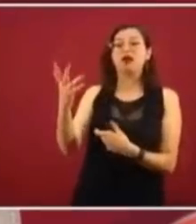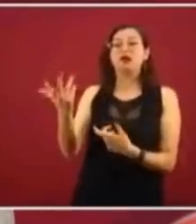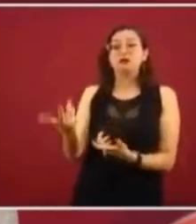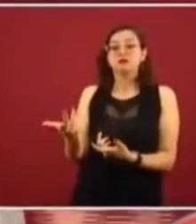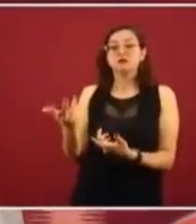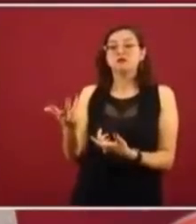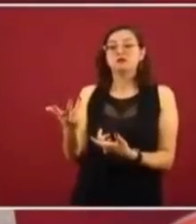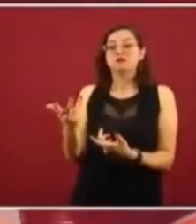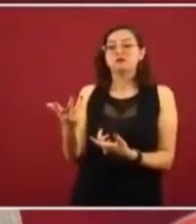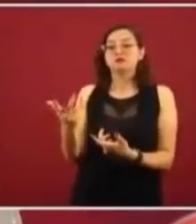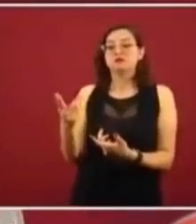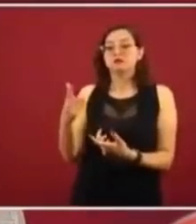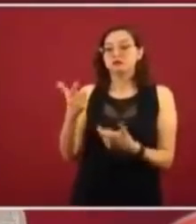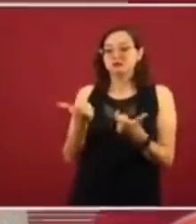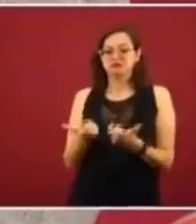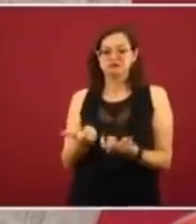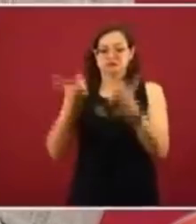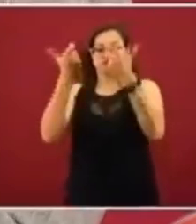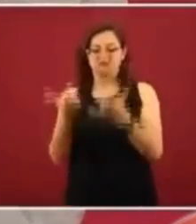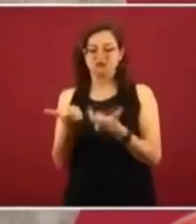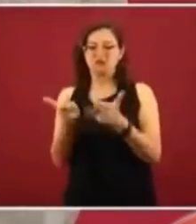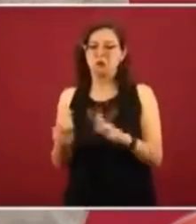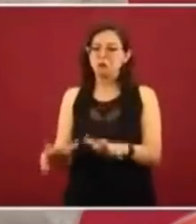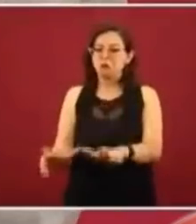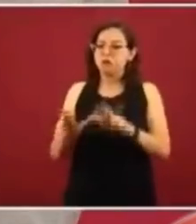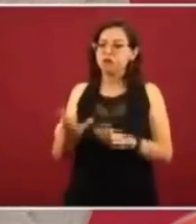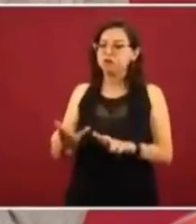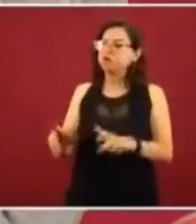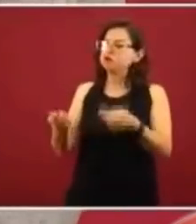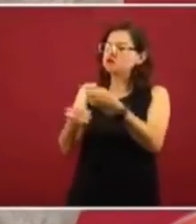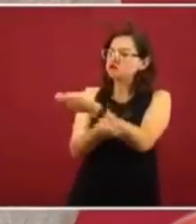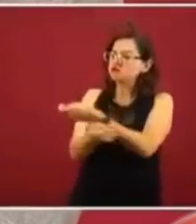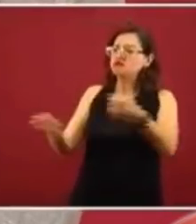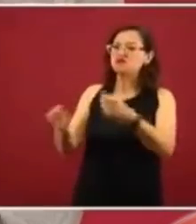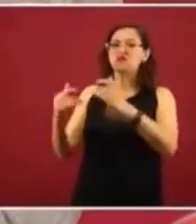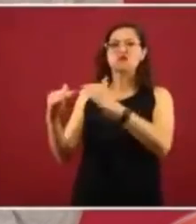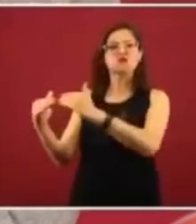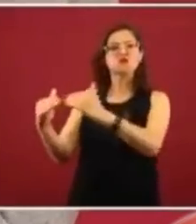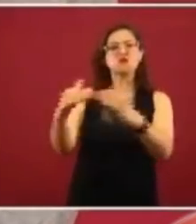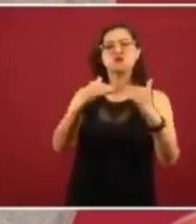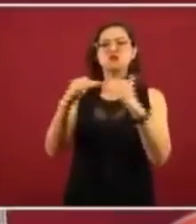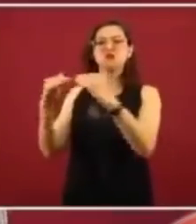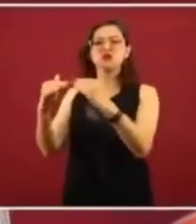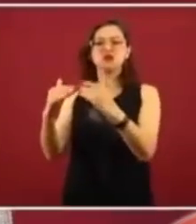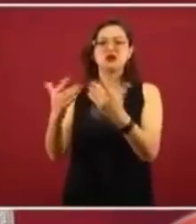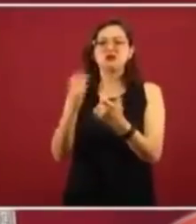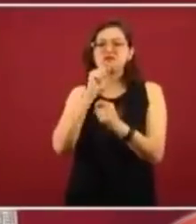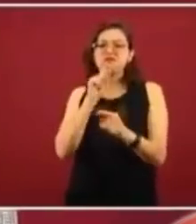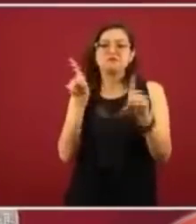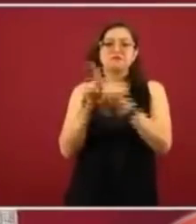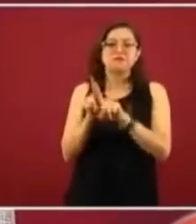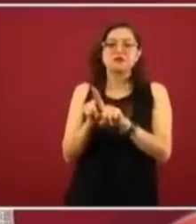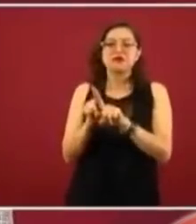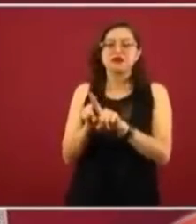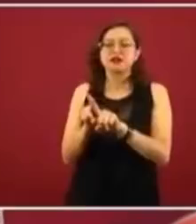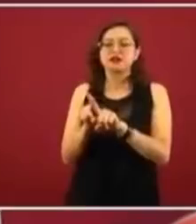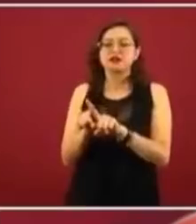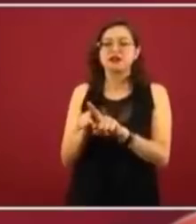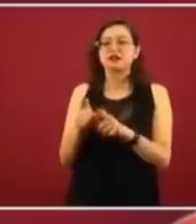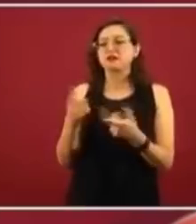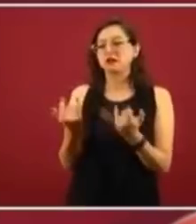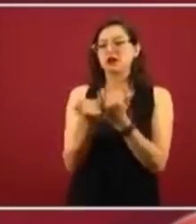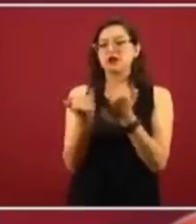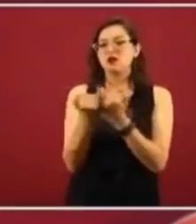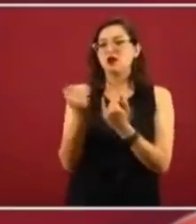una distribución de la riqueza razonablemente equitativa. Lo mismo ocurre, por ejemplo, en los países